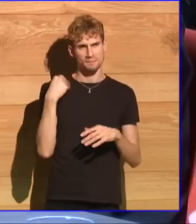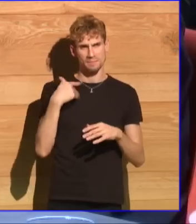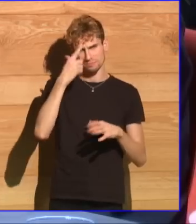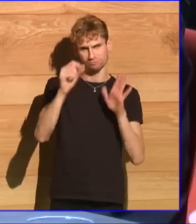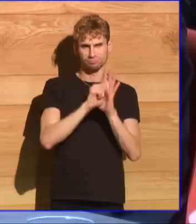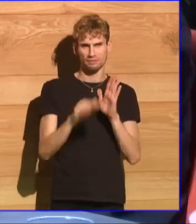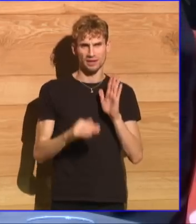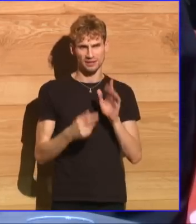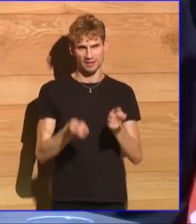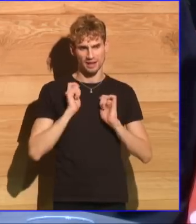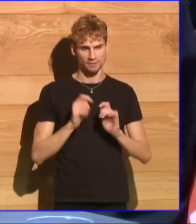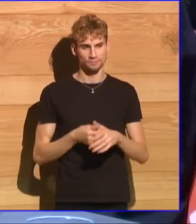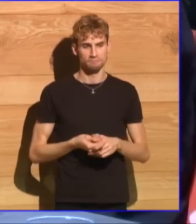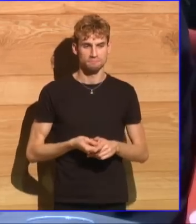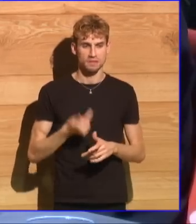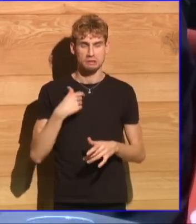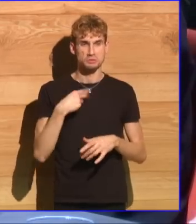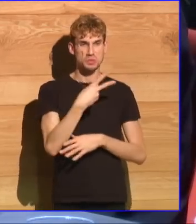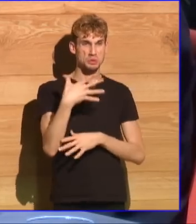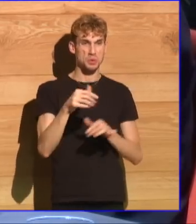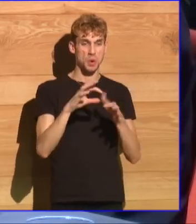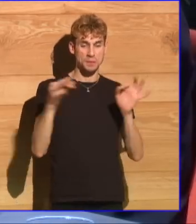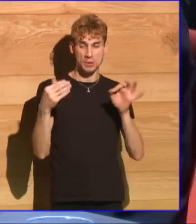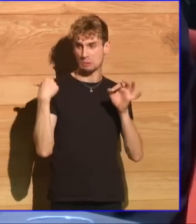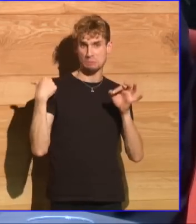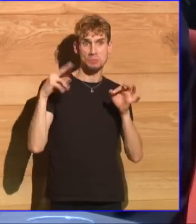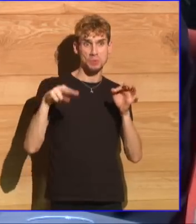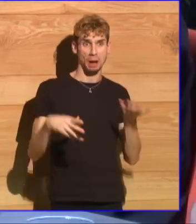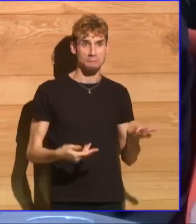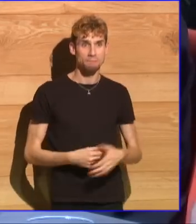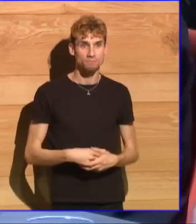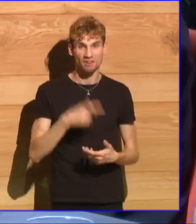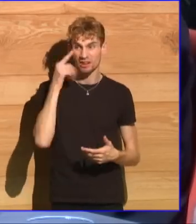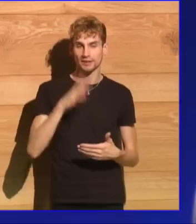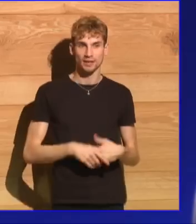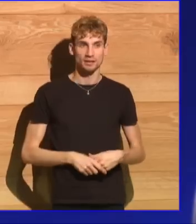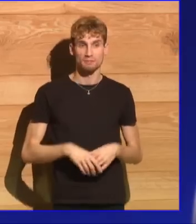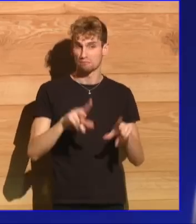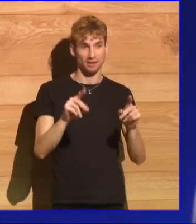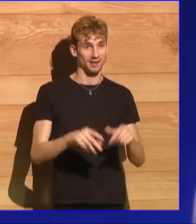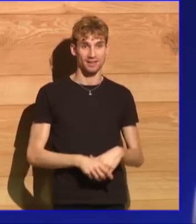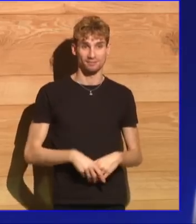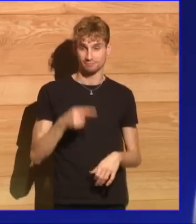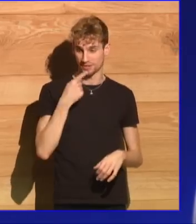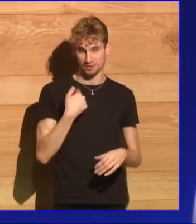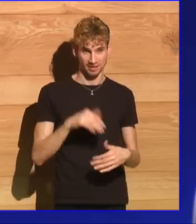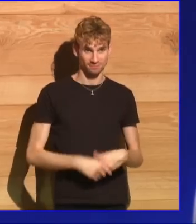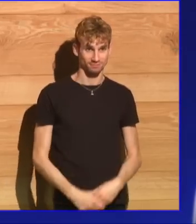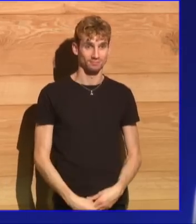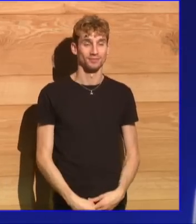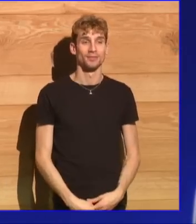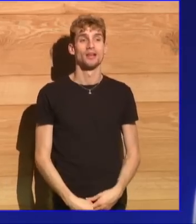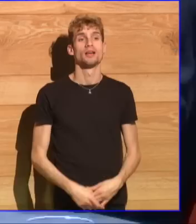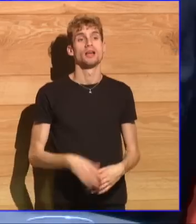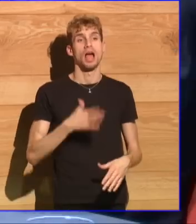trauma infantil. Yo no he tenido 25 amigos en la vida. La vida, ¿no? Pues mira, no sirven para nada, ya te lo digo yo.